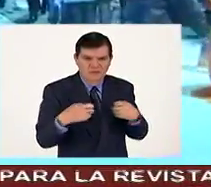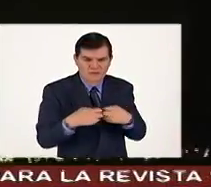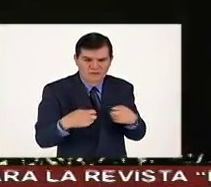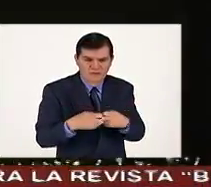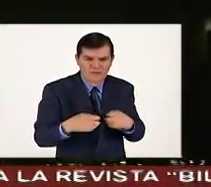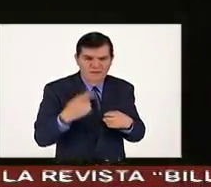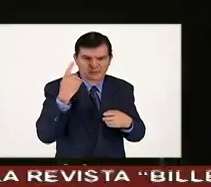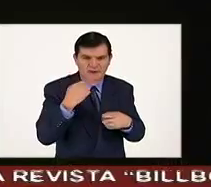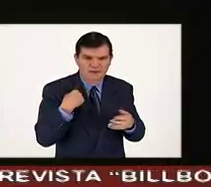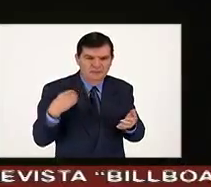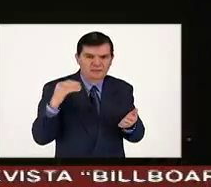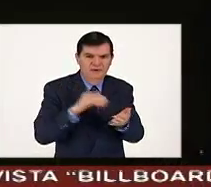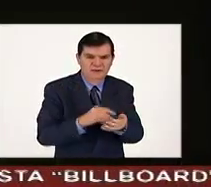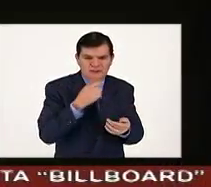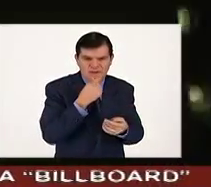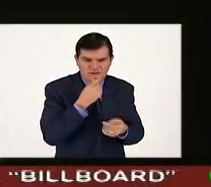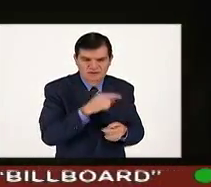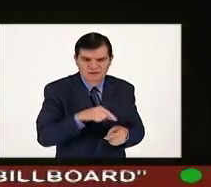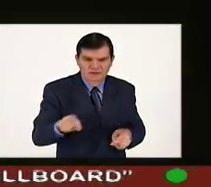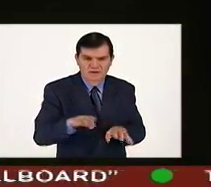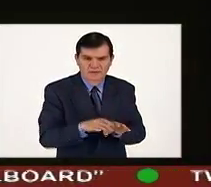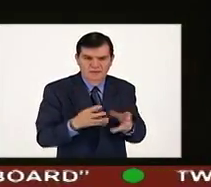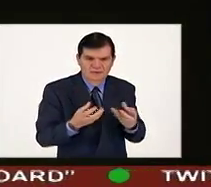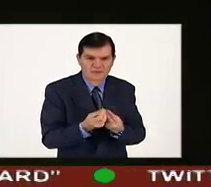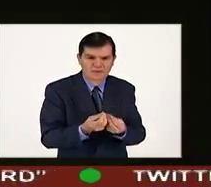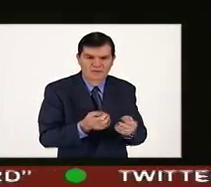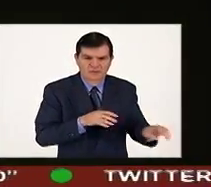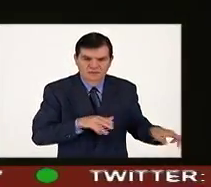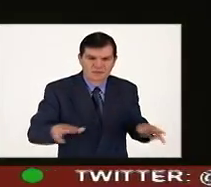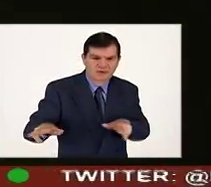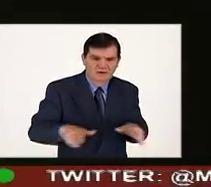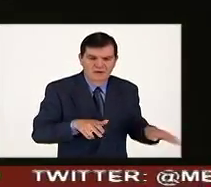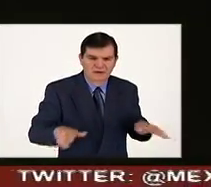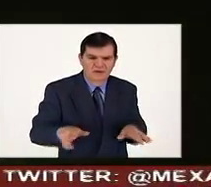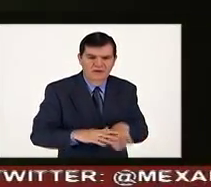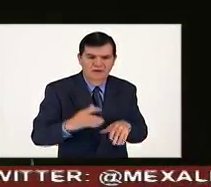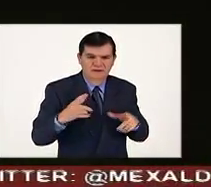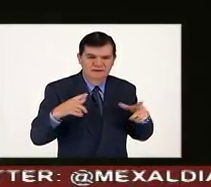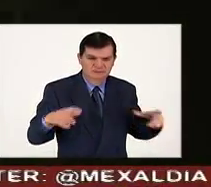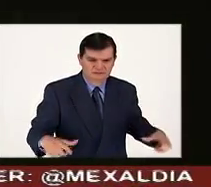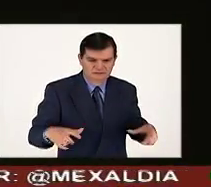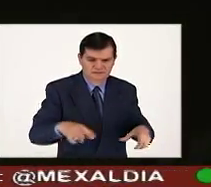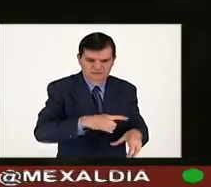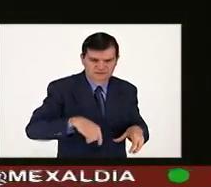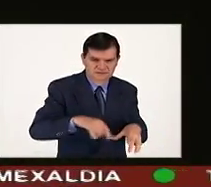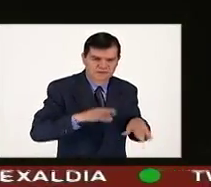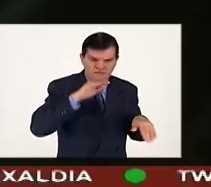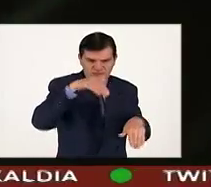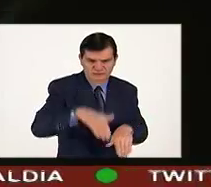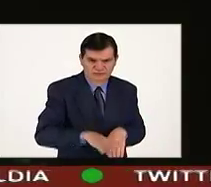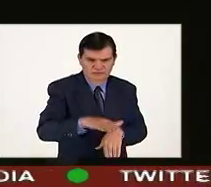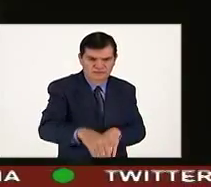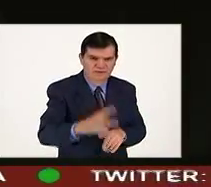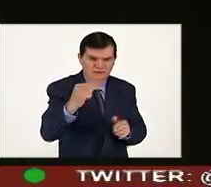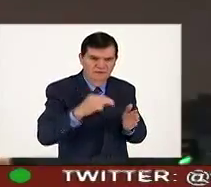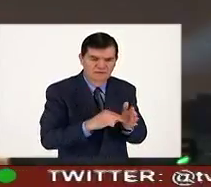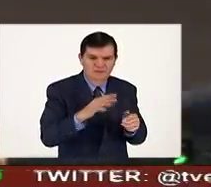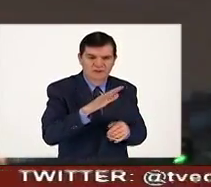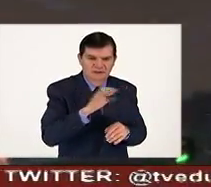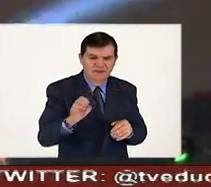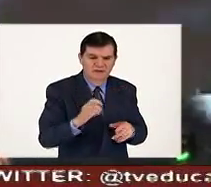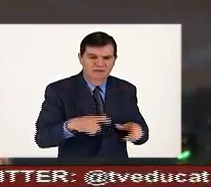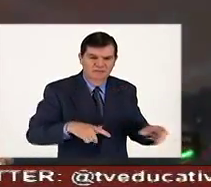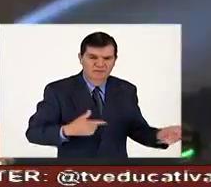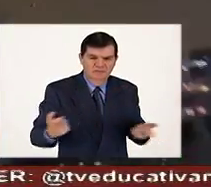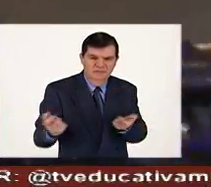de plástico para enseñar a niños y adultos a patinar. 100 donas deslizadoras para los toboganes y 2.500 patines,